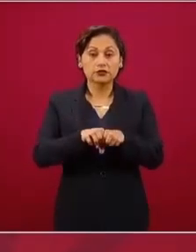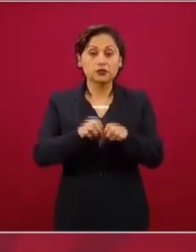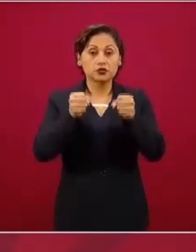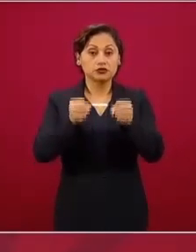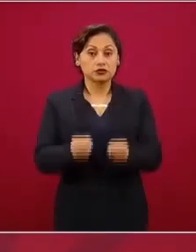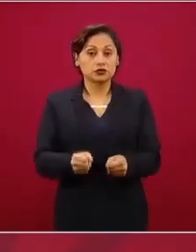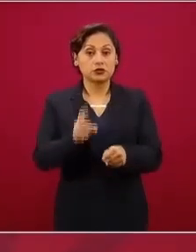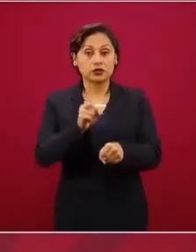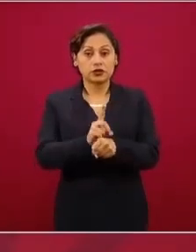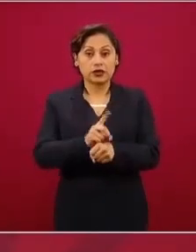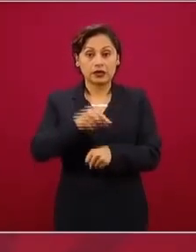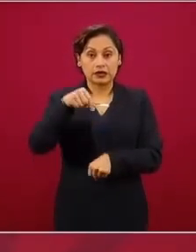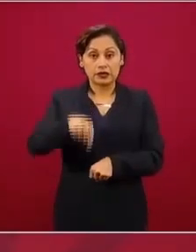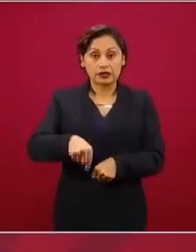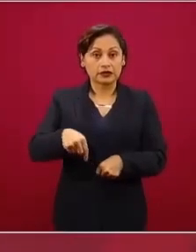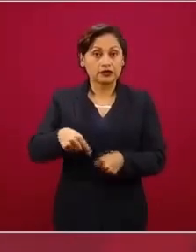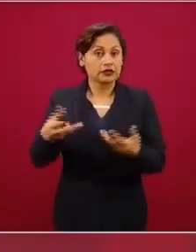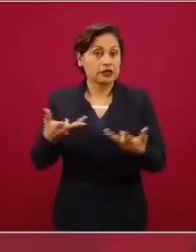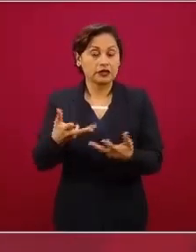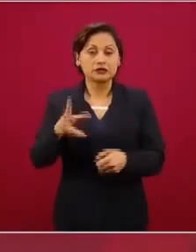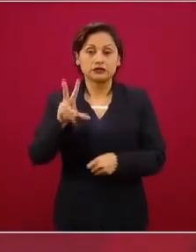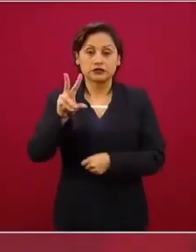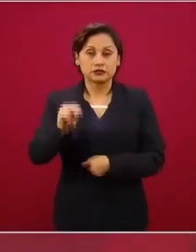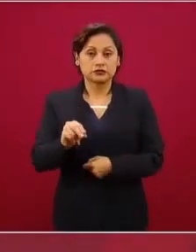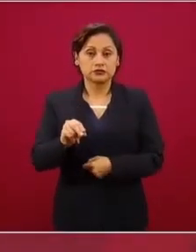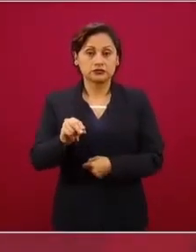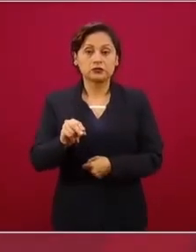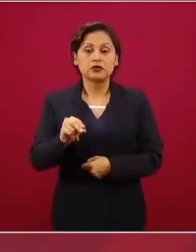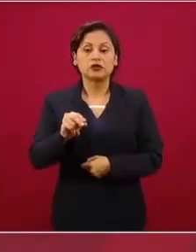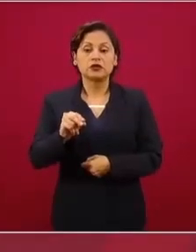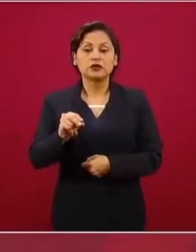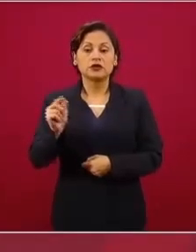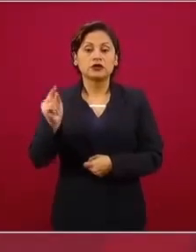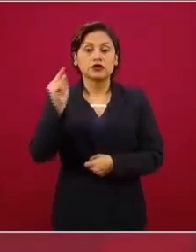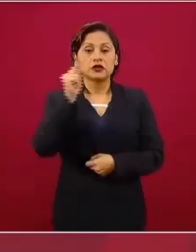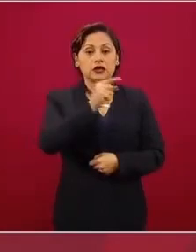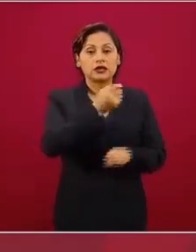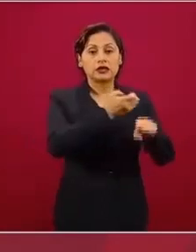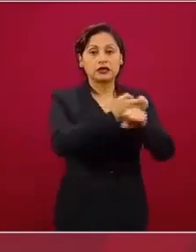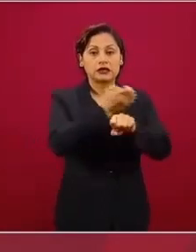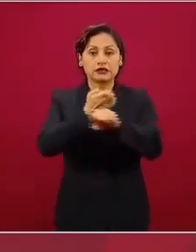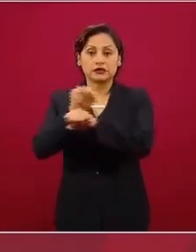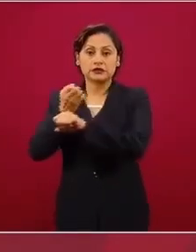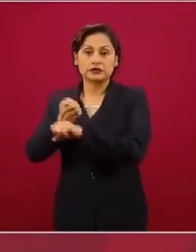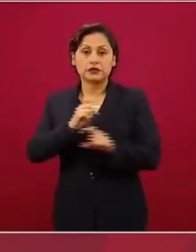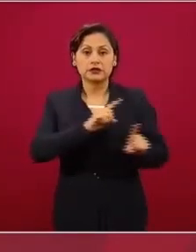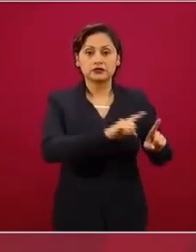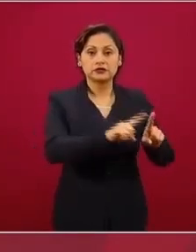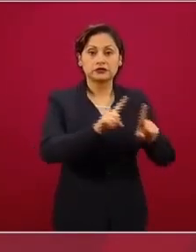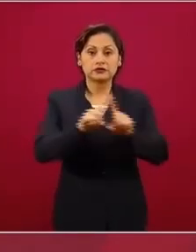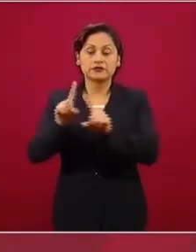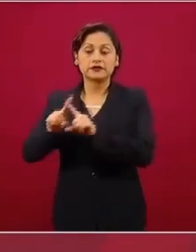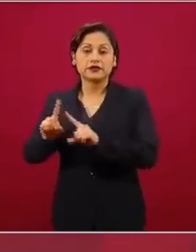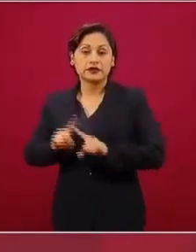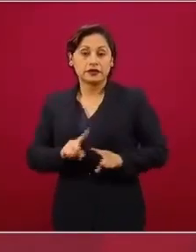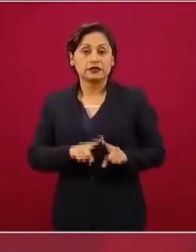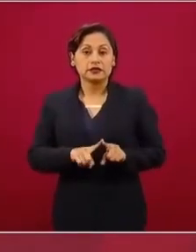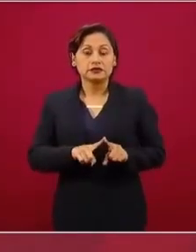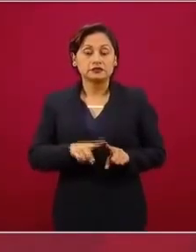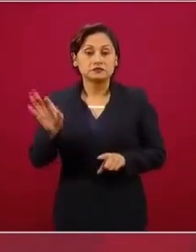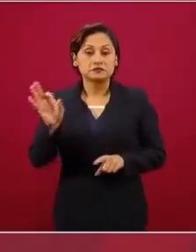aquí en palacio se van a ser en los estados y lo mismo